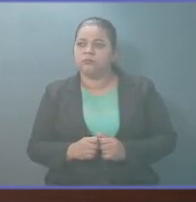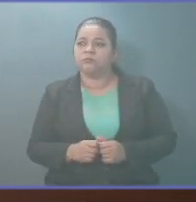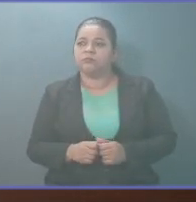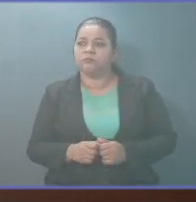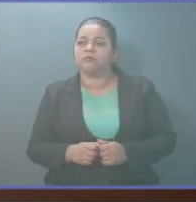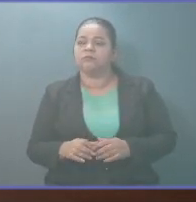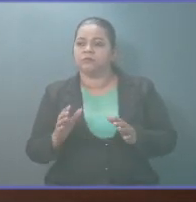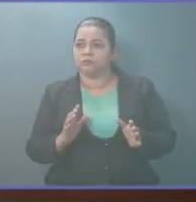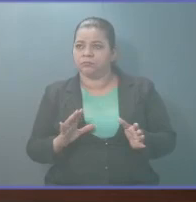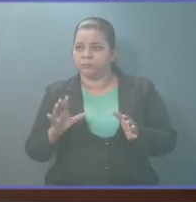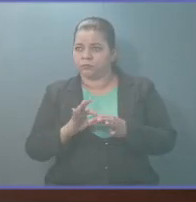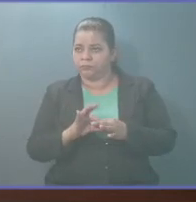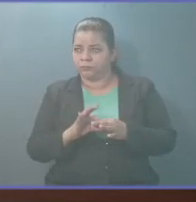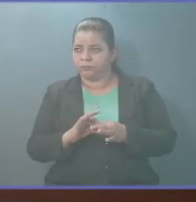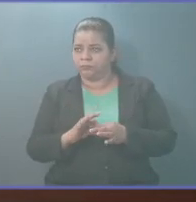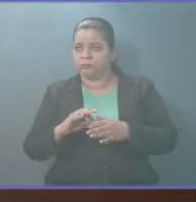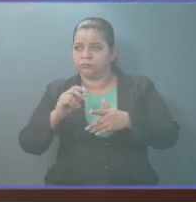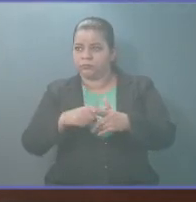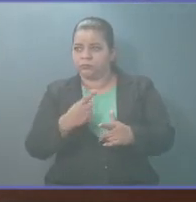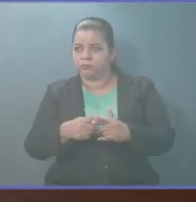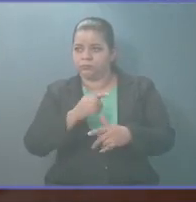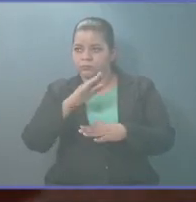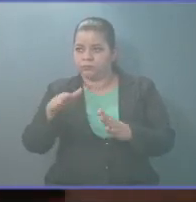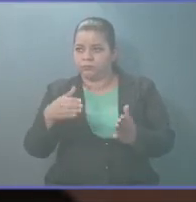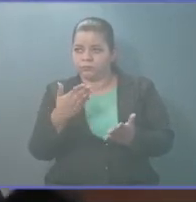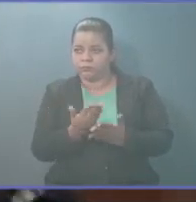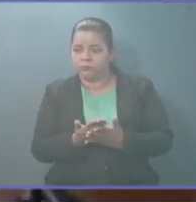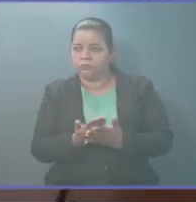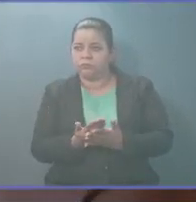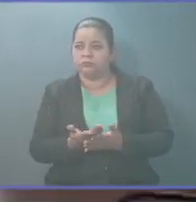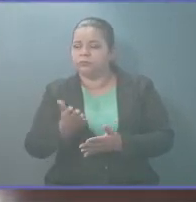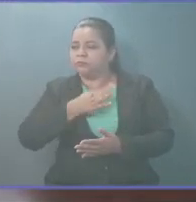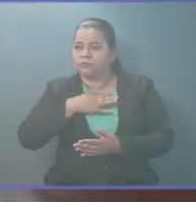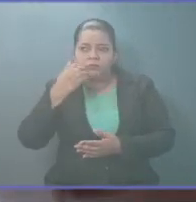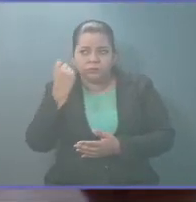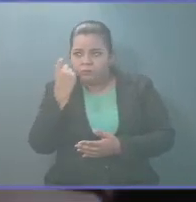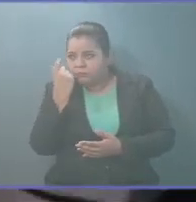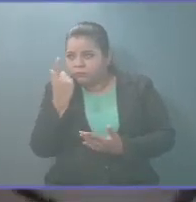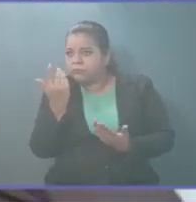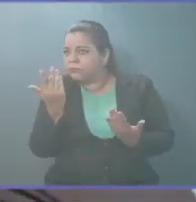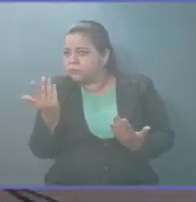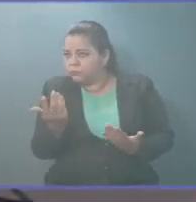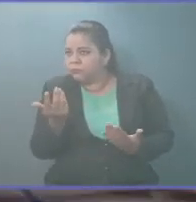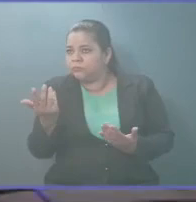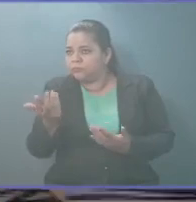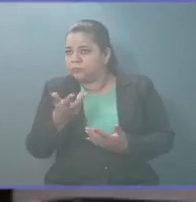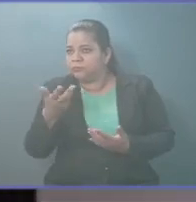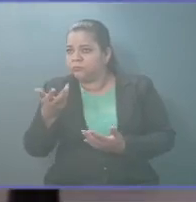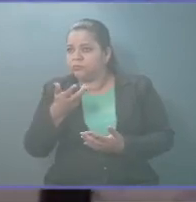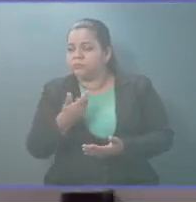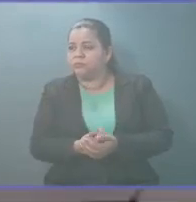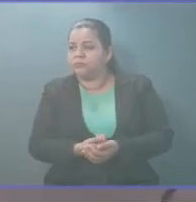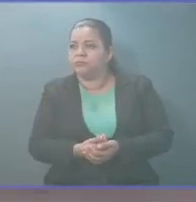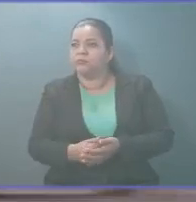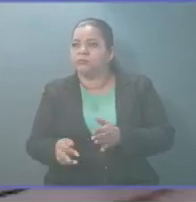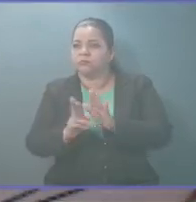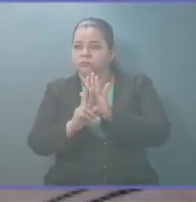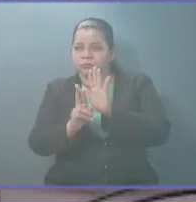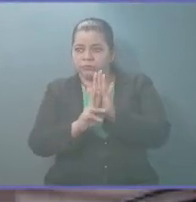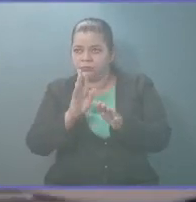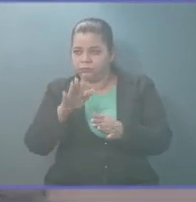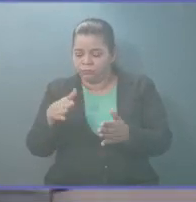de primera. Sí lo puedo entender porque quisimos ser sumamente ambiciosos en la representación de este